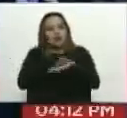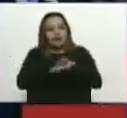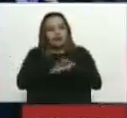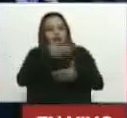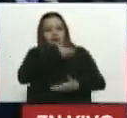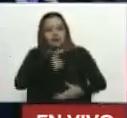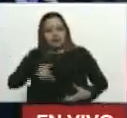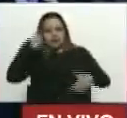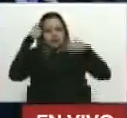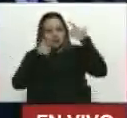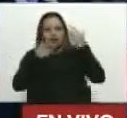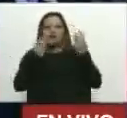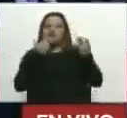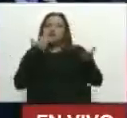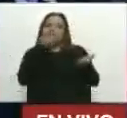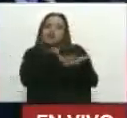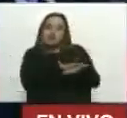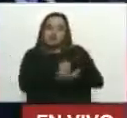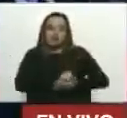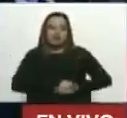físicamente. Muchas gracias.